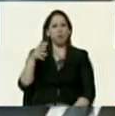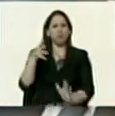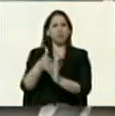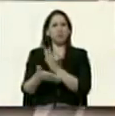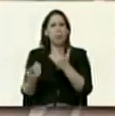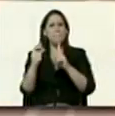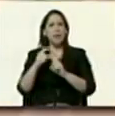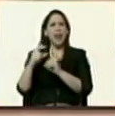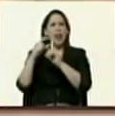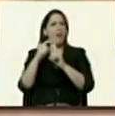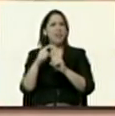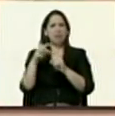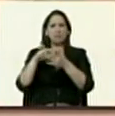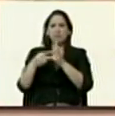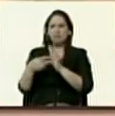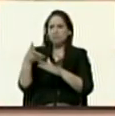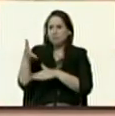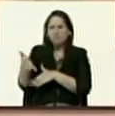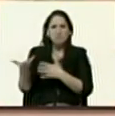Aristóbulo? Mamotreto.